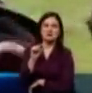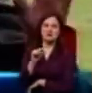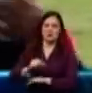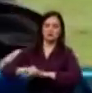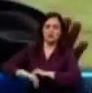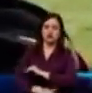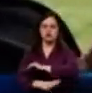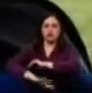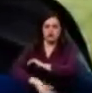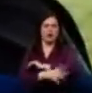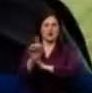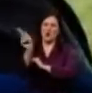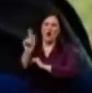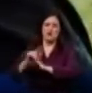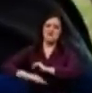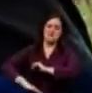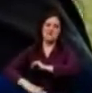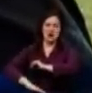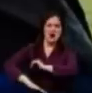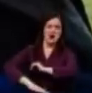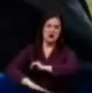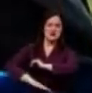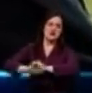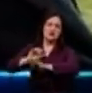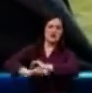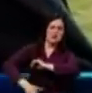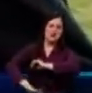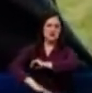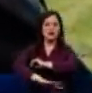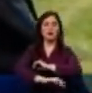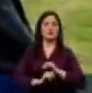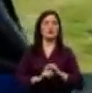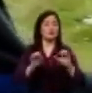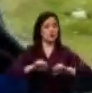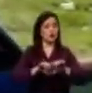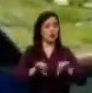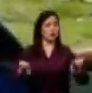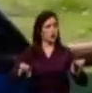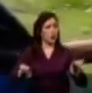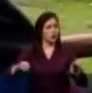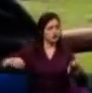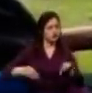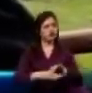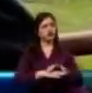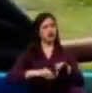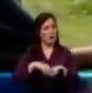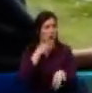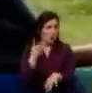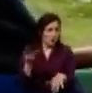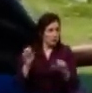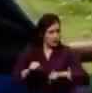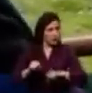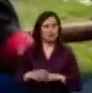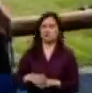caudal que va grande. O sea que sí se podría poner un tubo, rellenarle. Sí, sí se podría poner un tubo